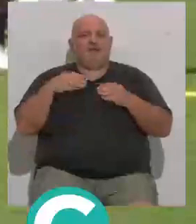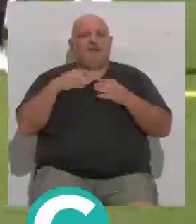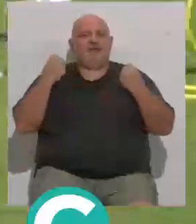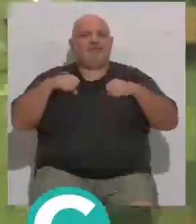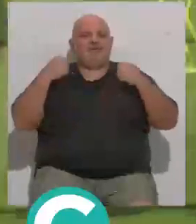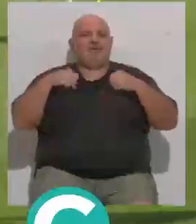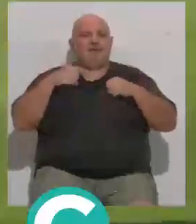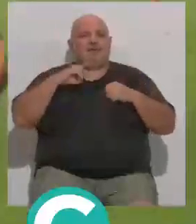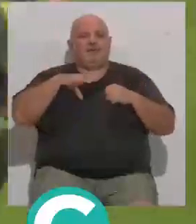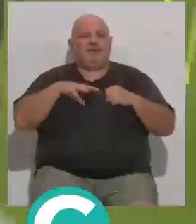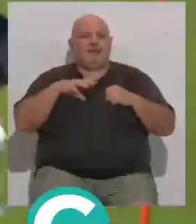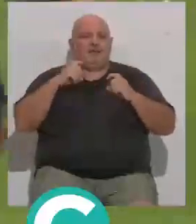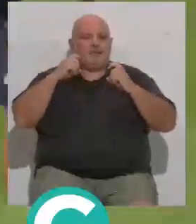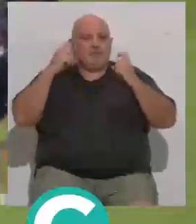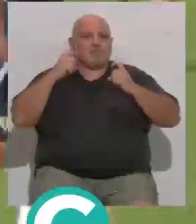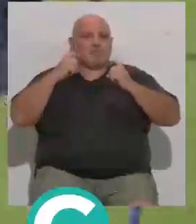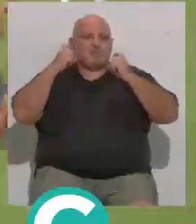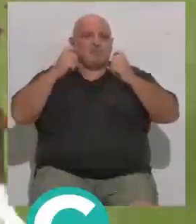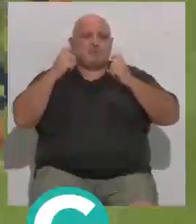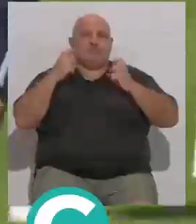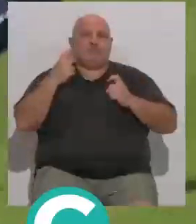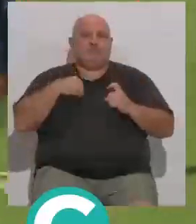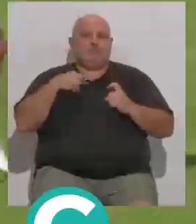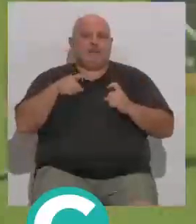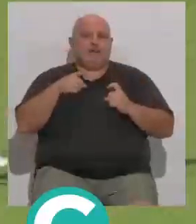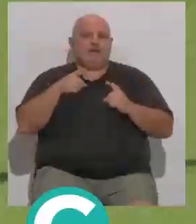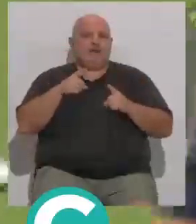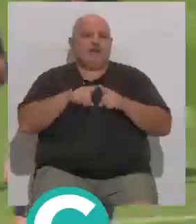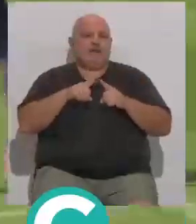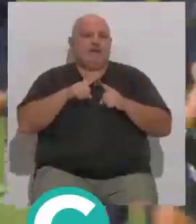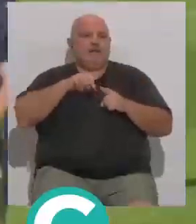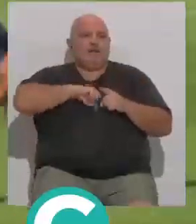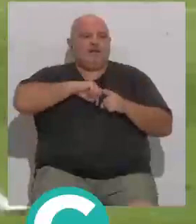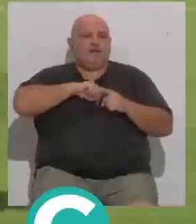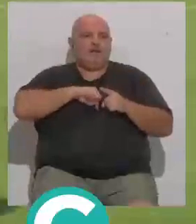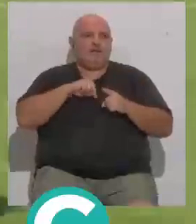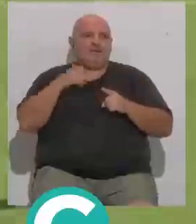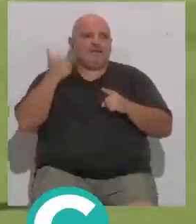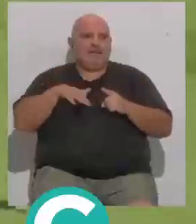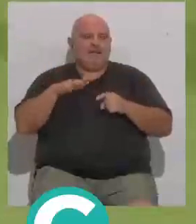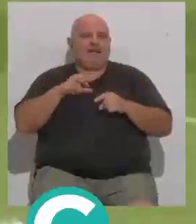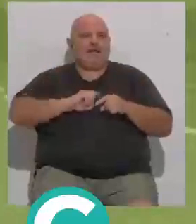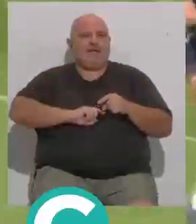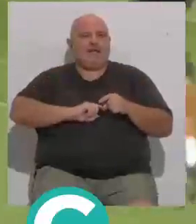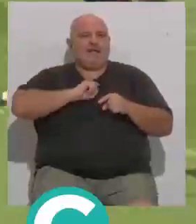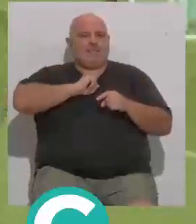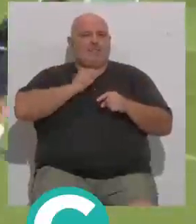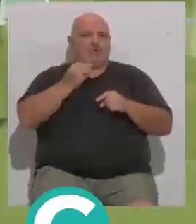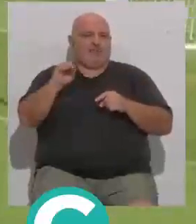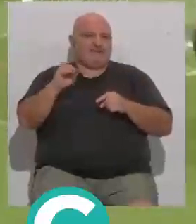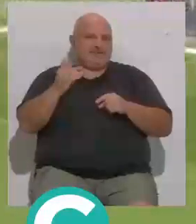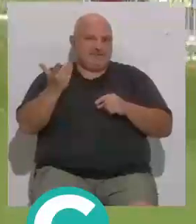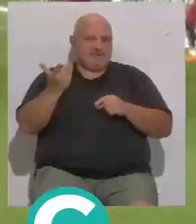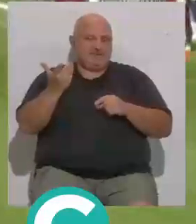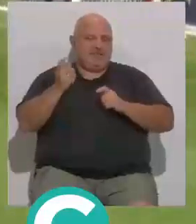con la intensidad que lo están haciendo, y sobre todo con la moral ya y la autoestima mucho más alta. O sea que